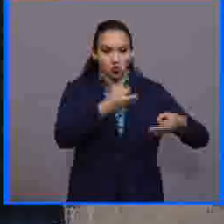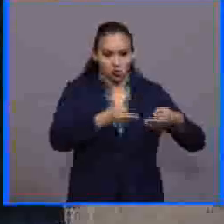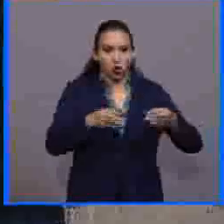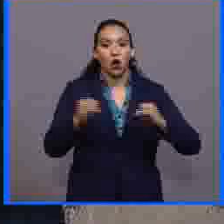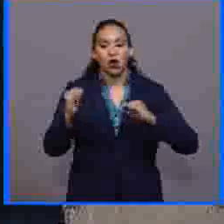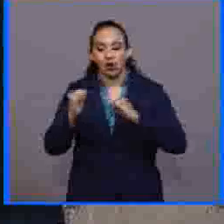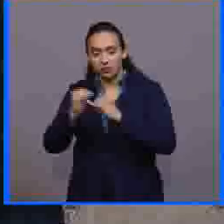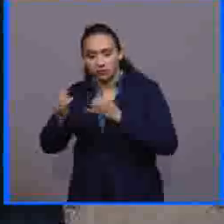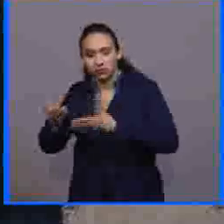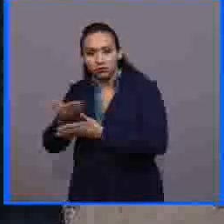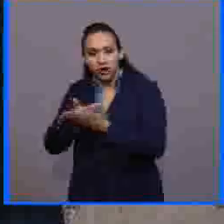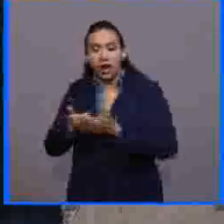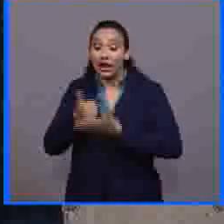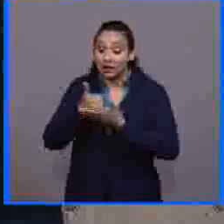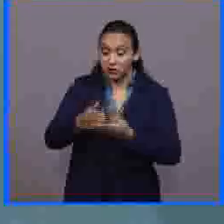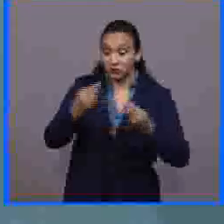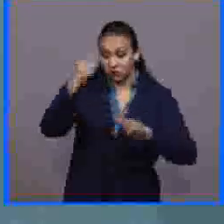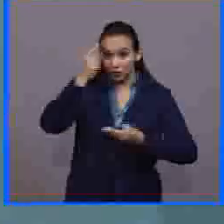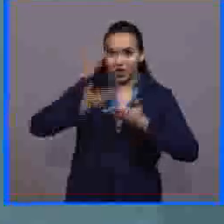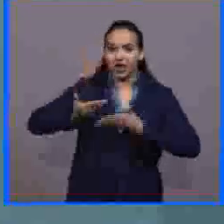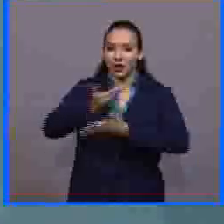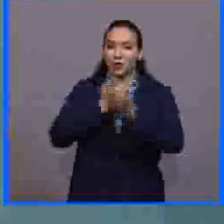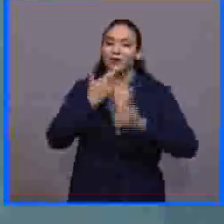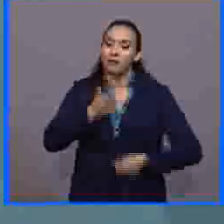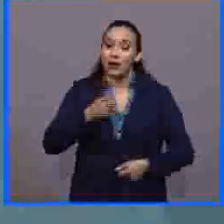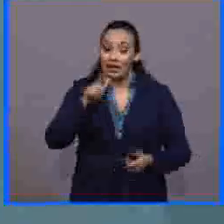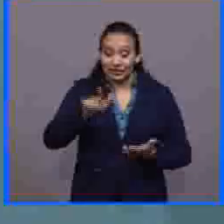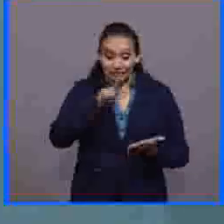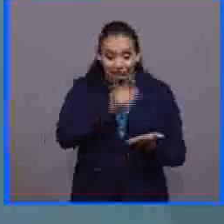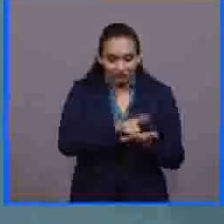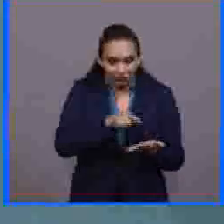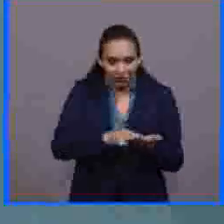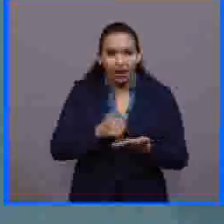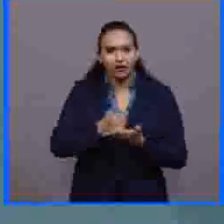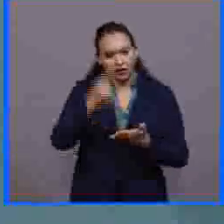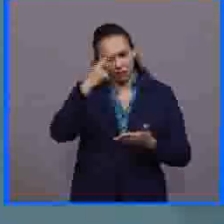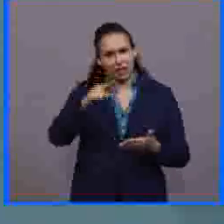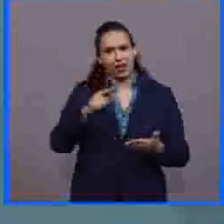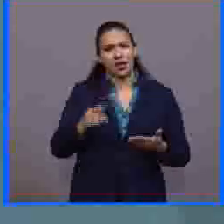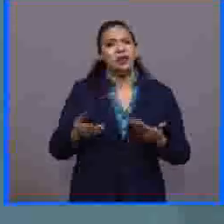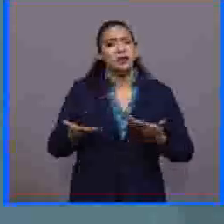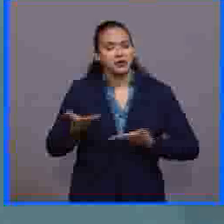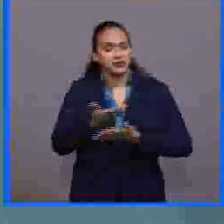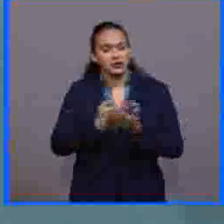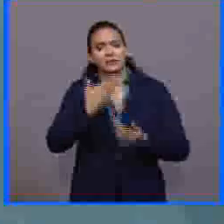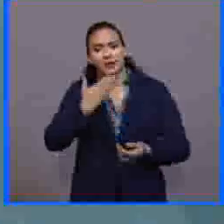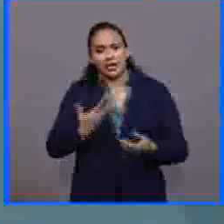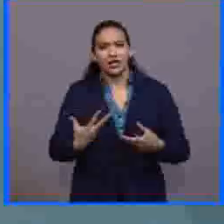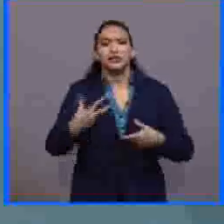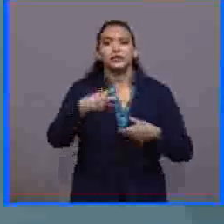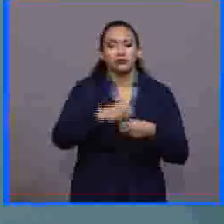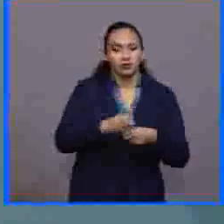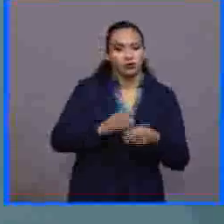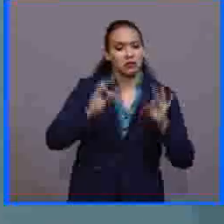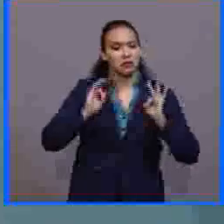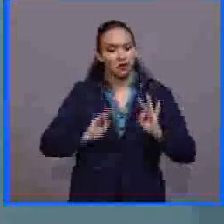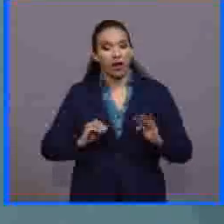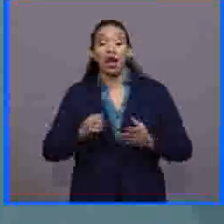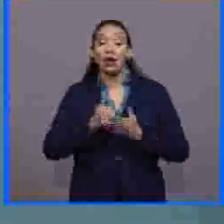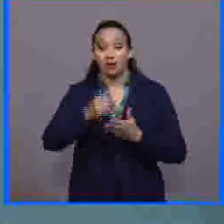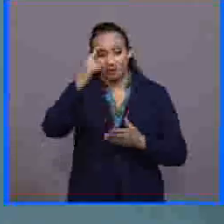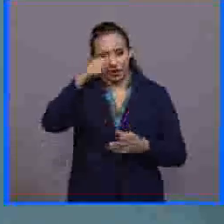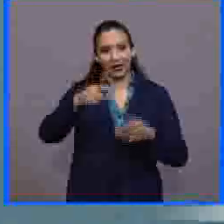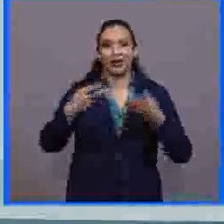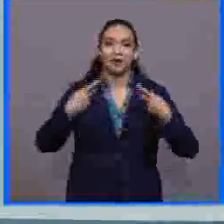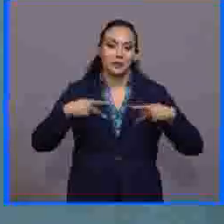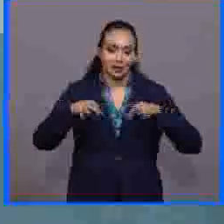convivencia entre las personas. Esta política fomenta el bienestar, la diversidad y la inclusión, garantiza el derecho a un mejor empleo